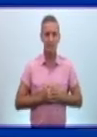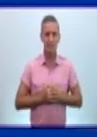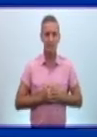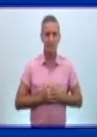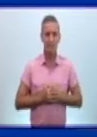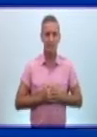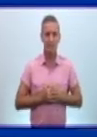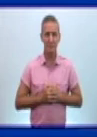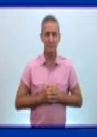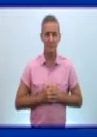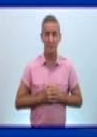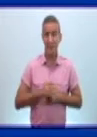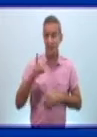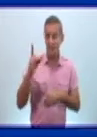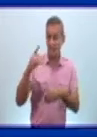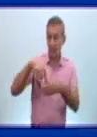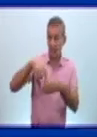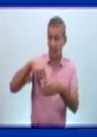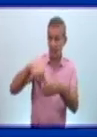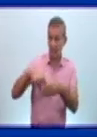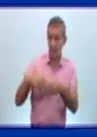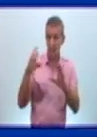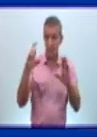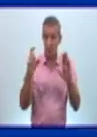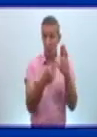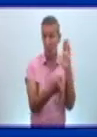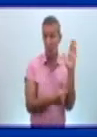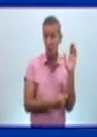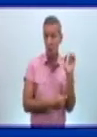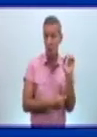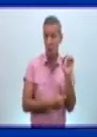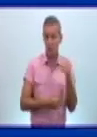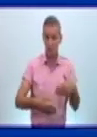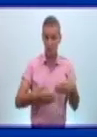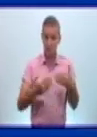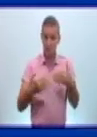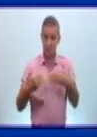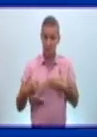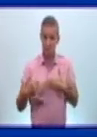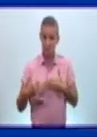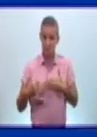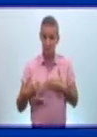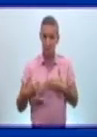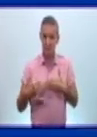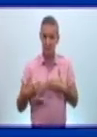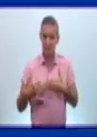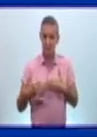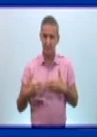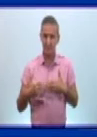Las disoluciones están compuestas por el soluto. No, entonces tengo que ir atrás. Vamos.